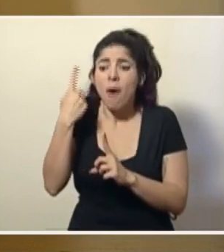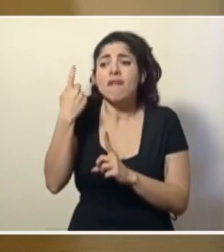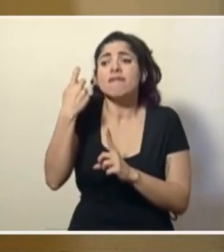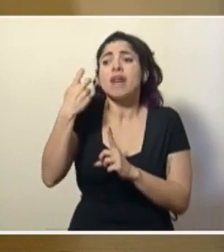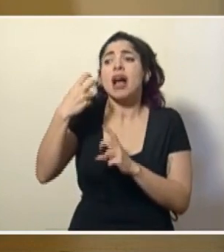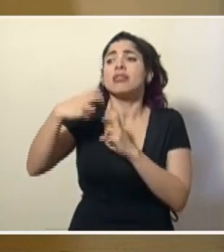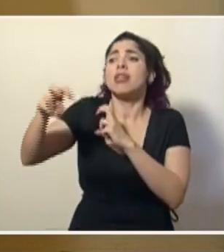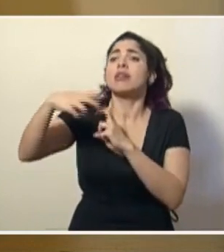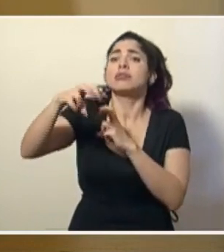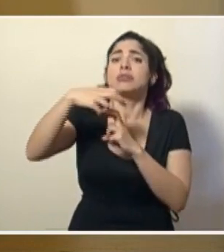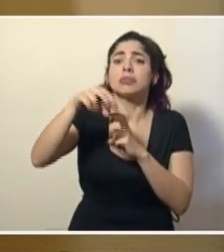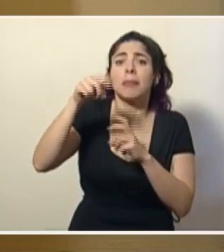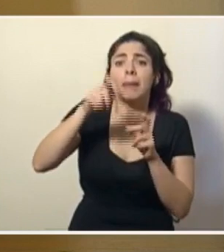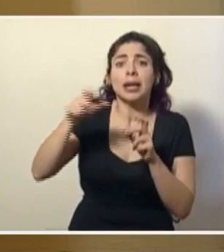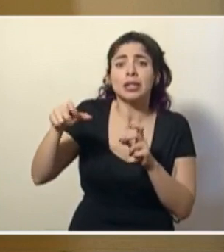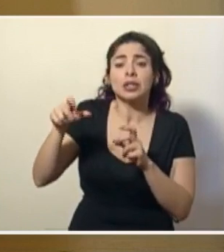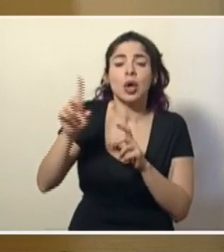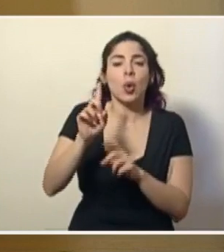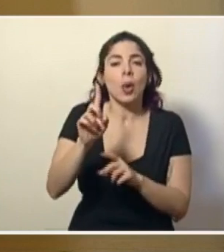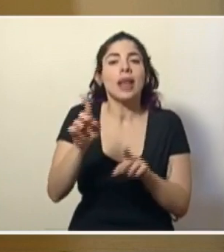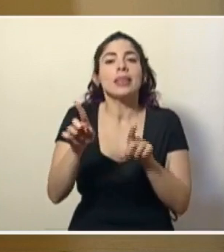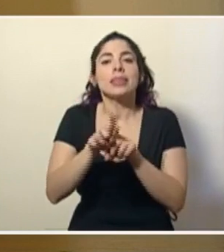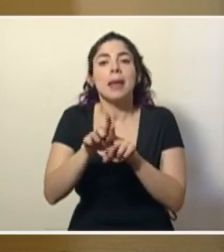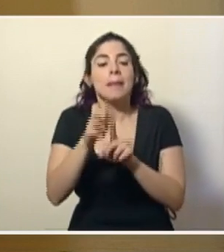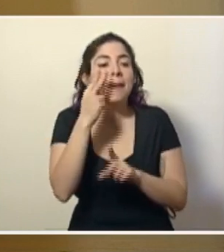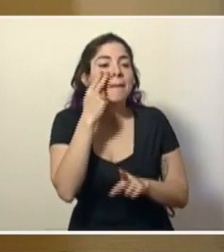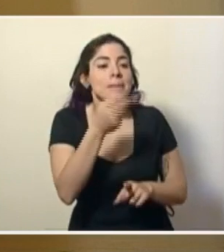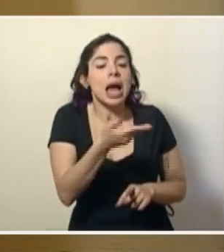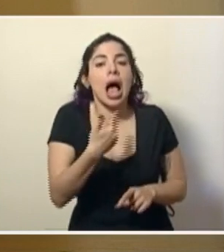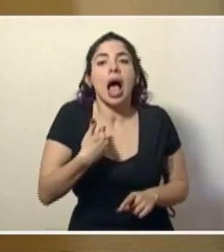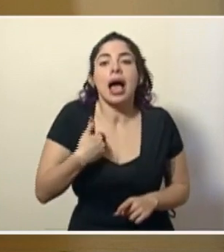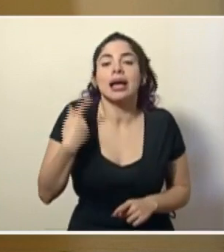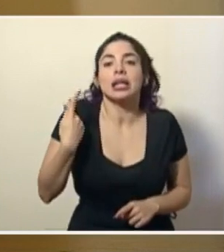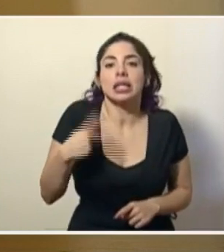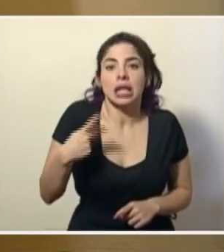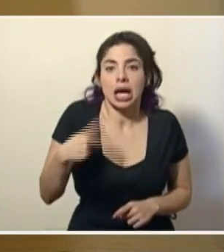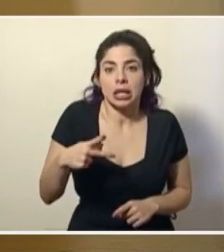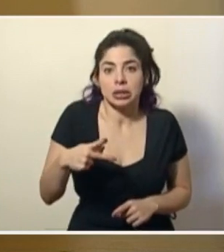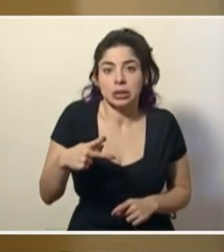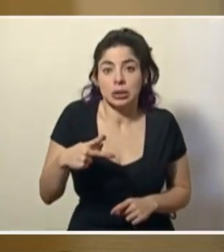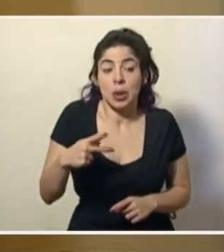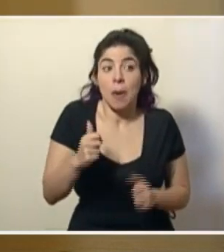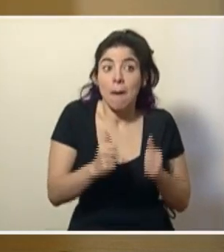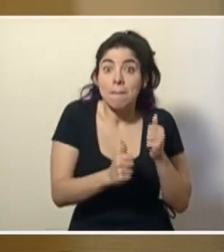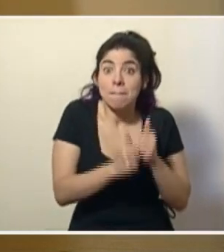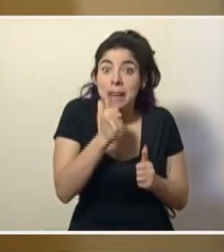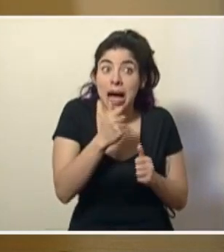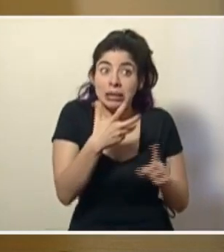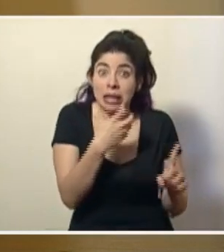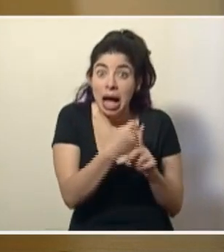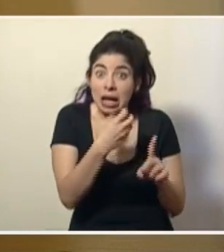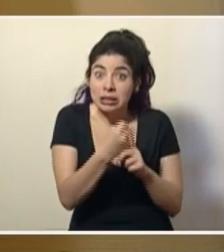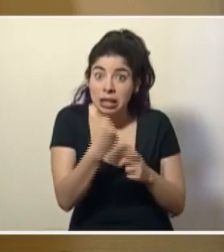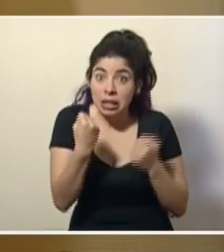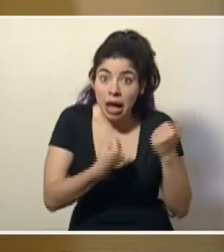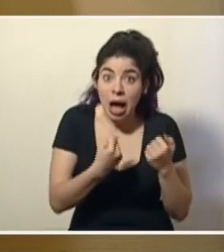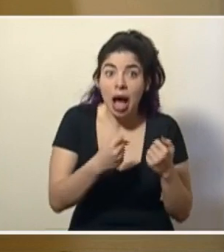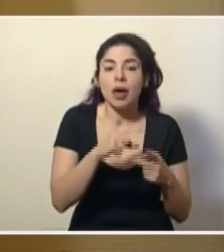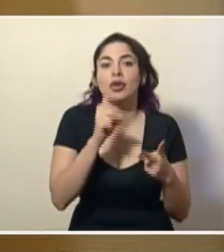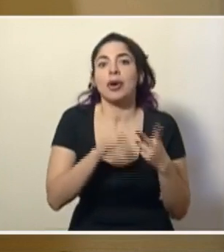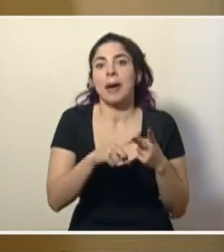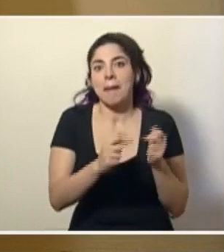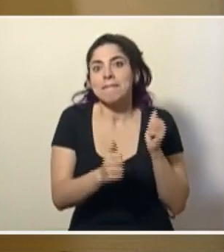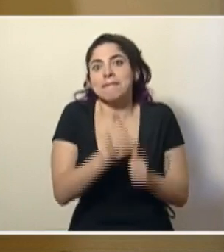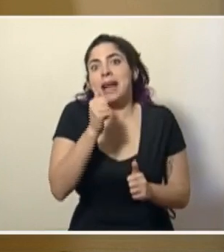de personas, sino también en el riesgo de tener mayor cantidad de accidentes de tránsito y por